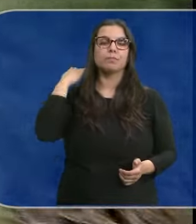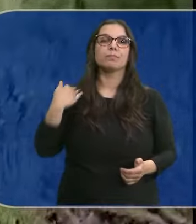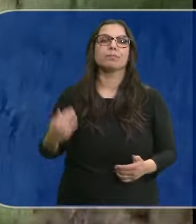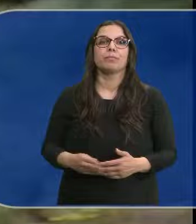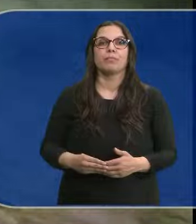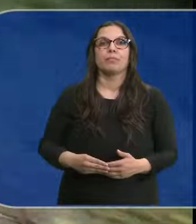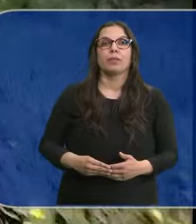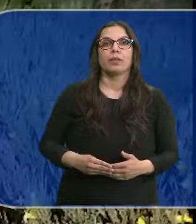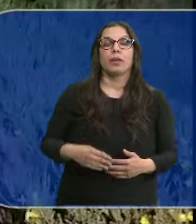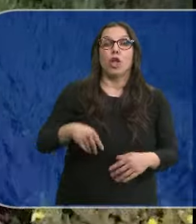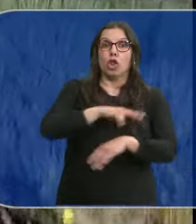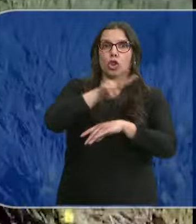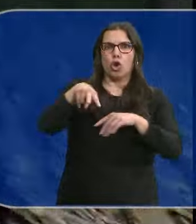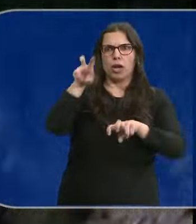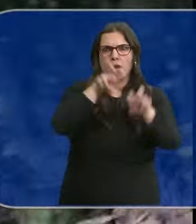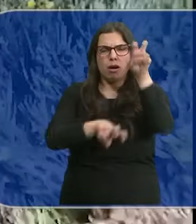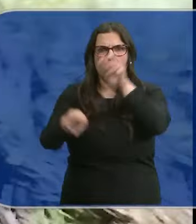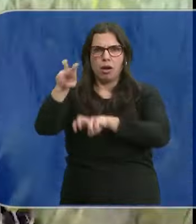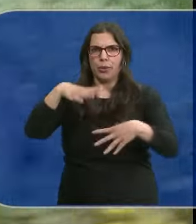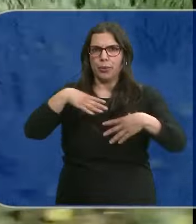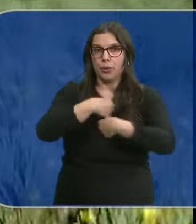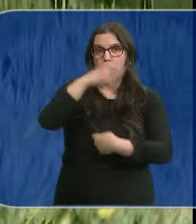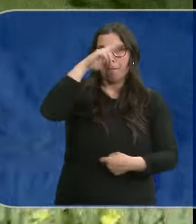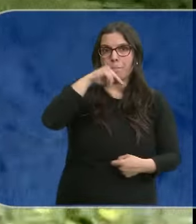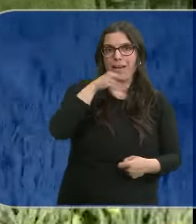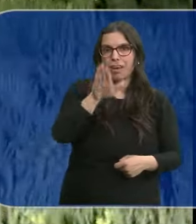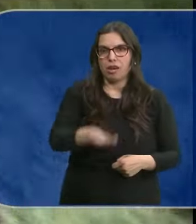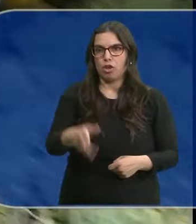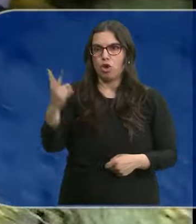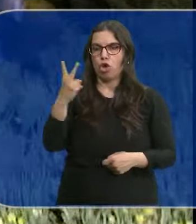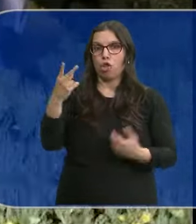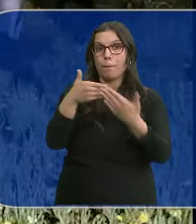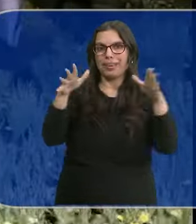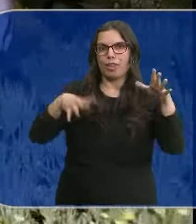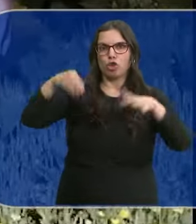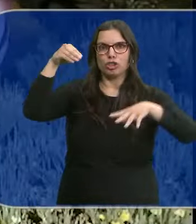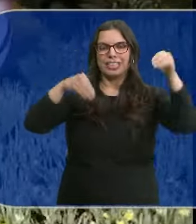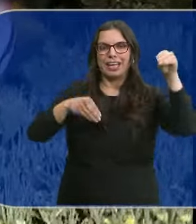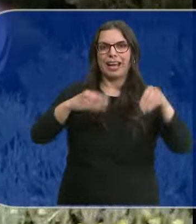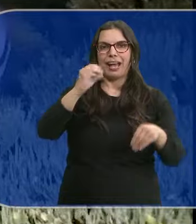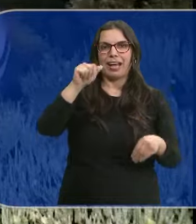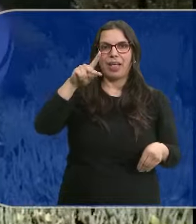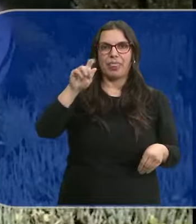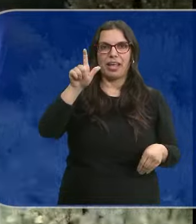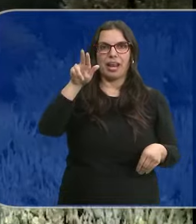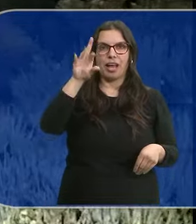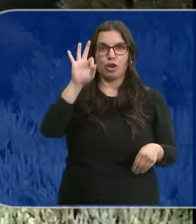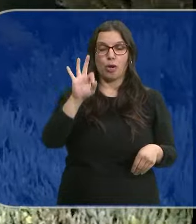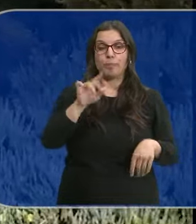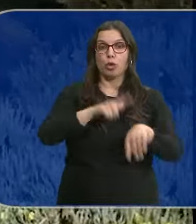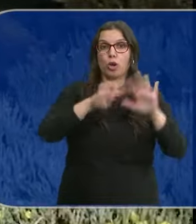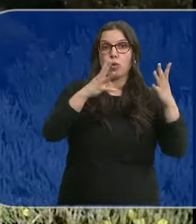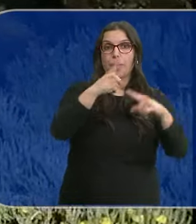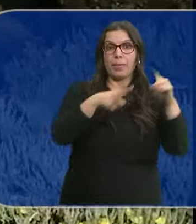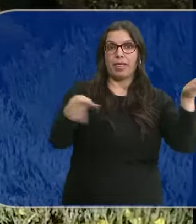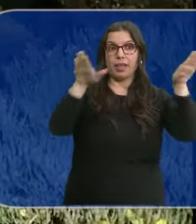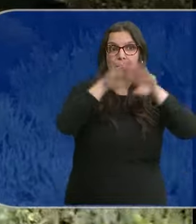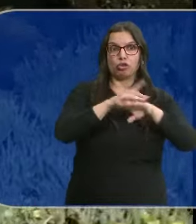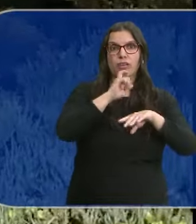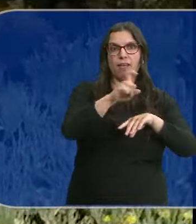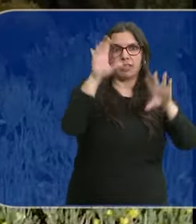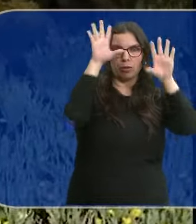Final feliz a 2 horas de angustiosa búsqueda de un padre y un niño perdidos en la Sierra de Candelario. Los agentes recibieron el aviso a las 9:30 de la noche